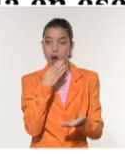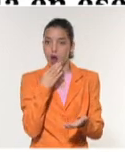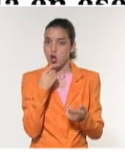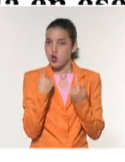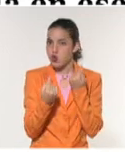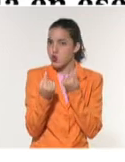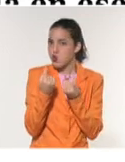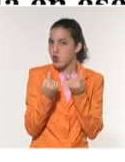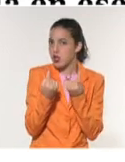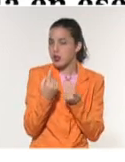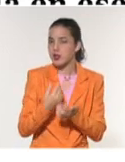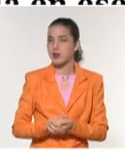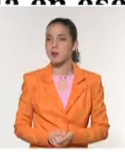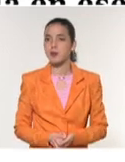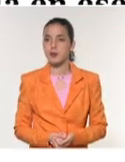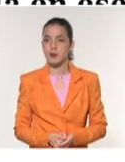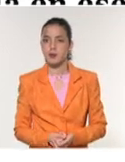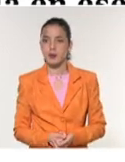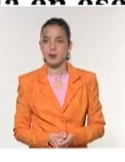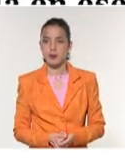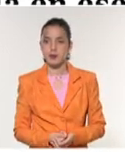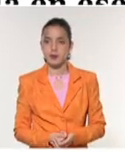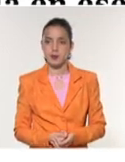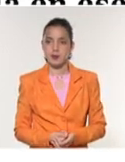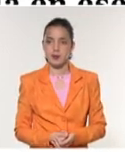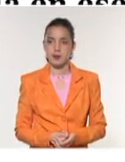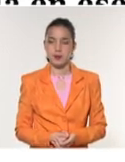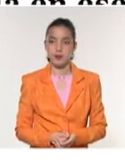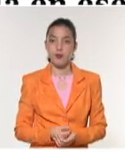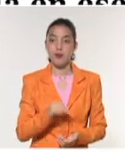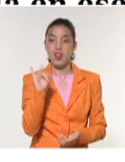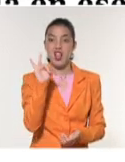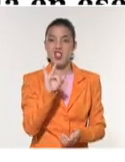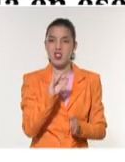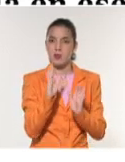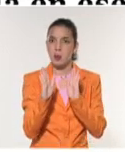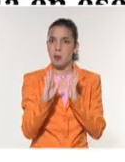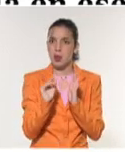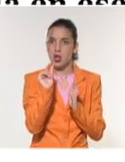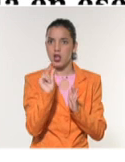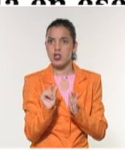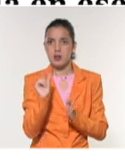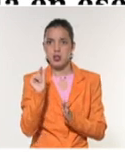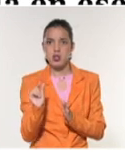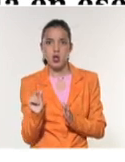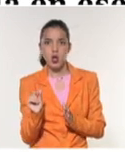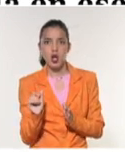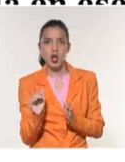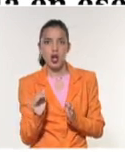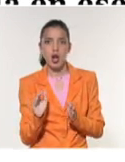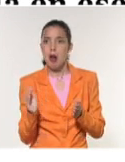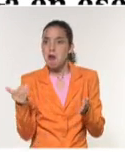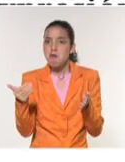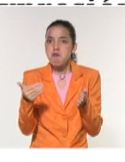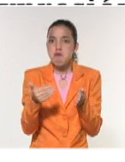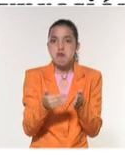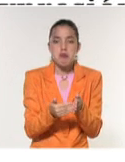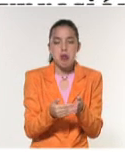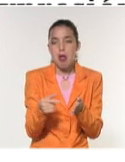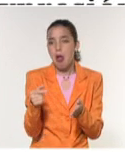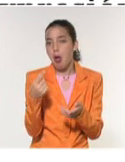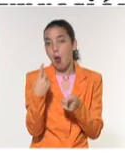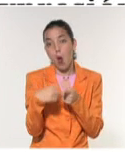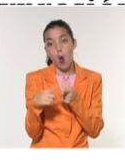para resolver la petición de la persona. En 7 oportunidades esta persona entonces salió sin el consentimiento del tribunal. Así es. Y en